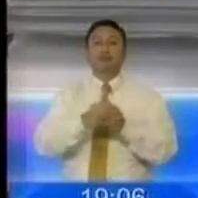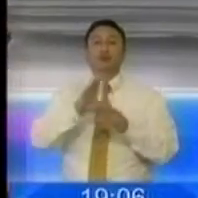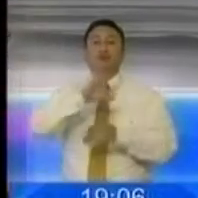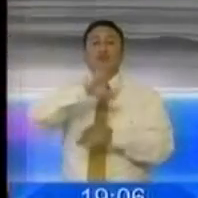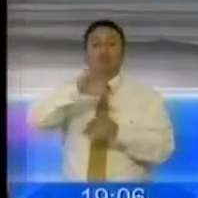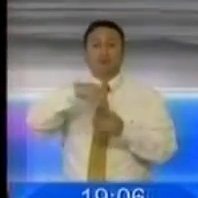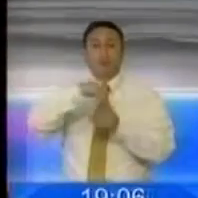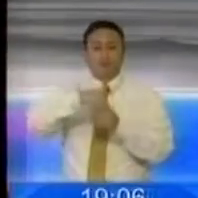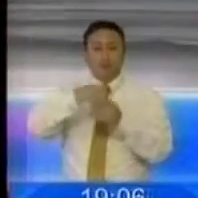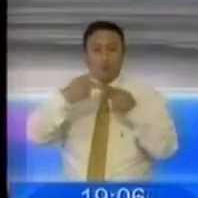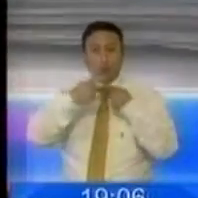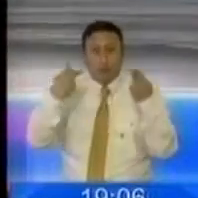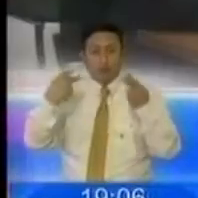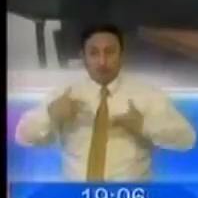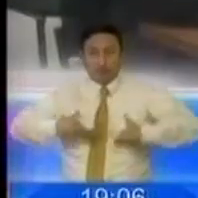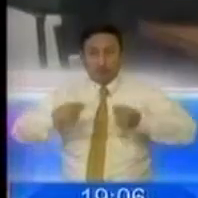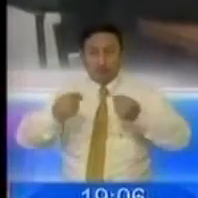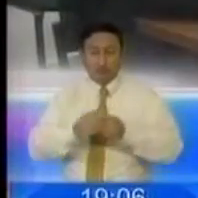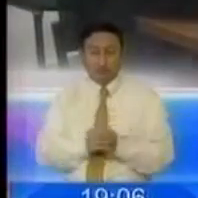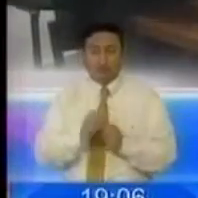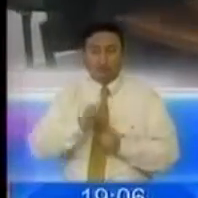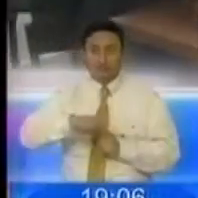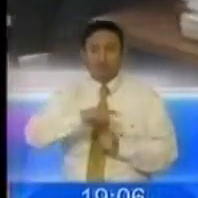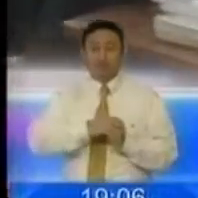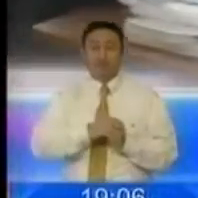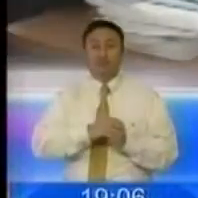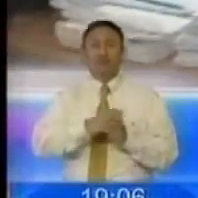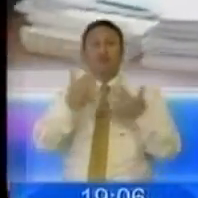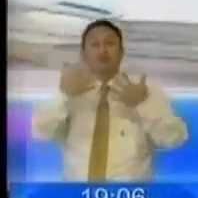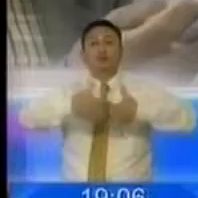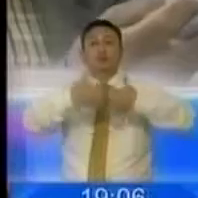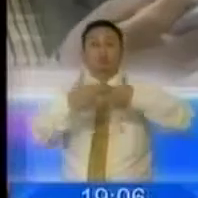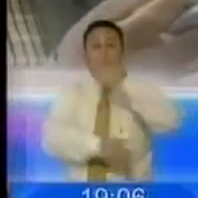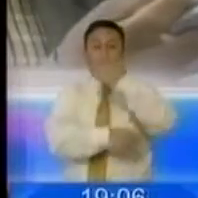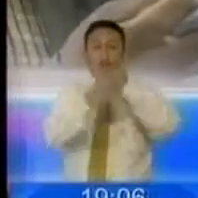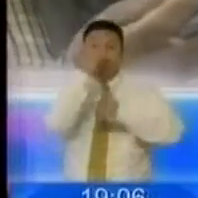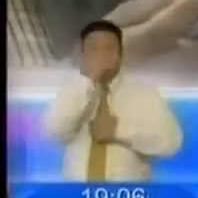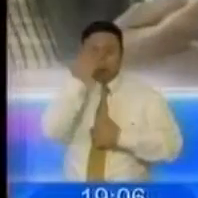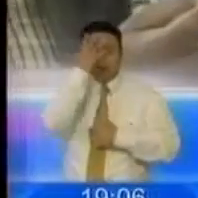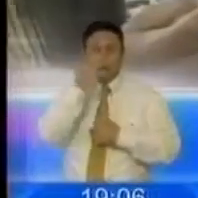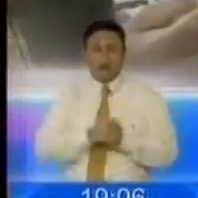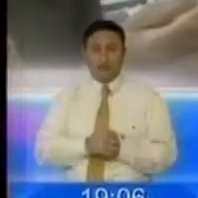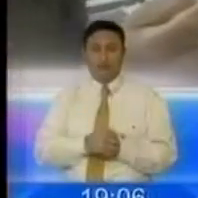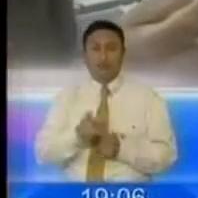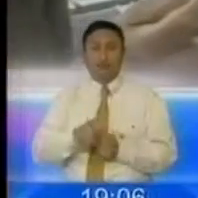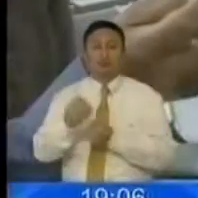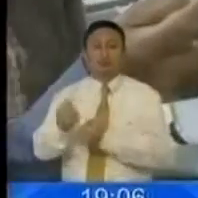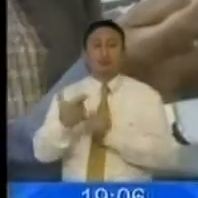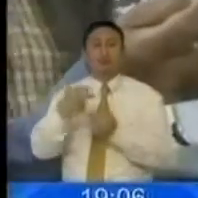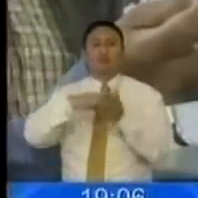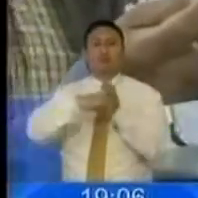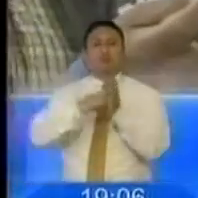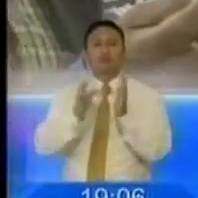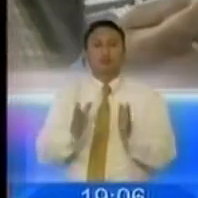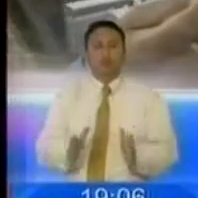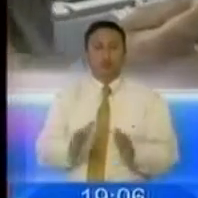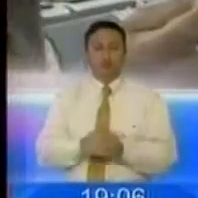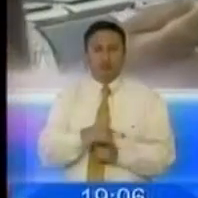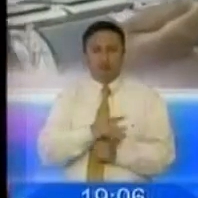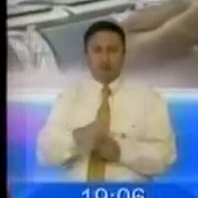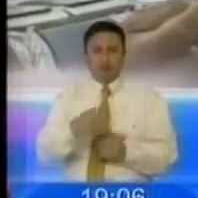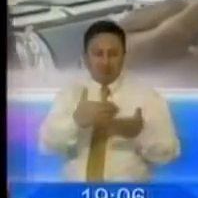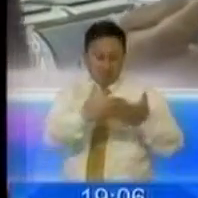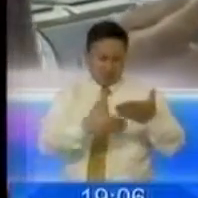contratación de obra para la recuperación de condensados en la refinería de Esmeraldas. El informe de Contraloría es simplemente una